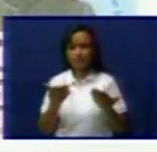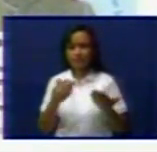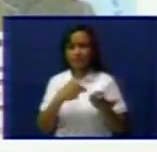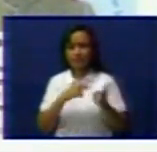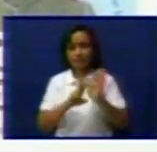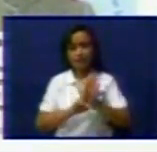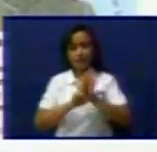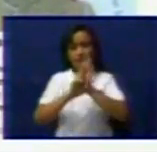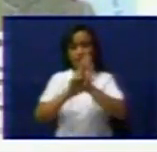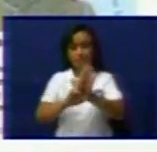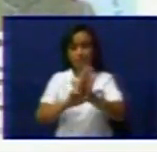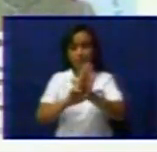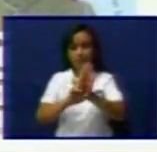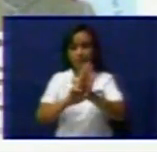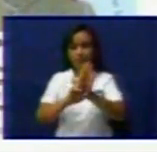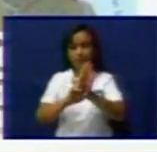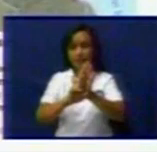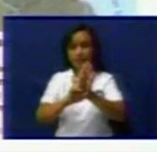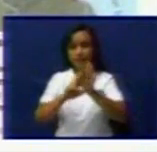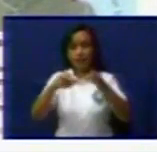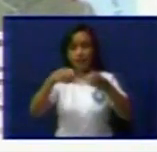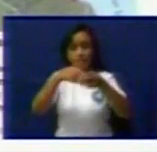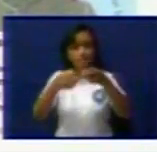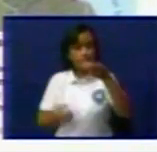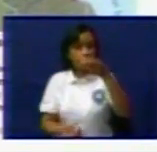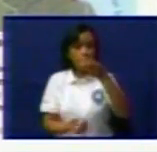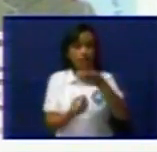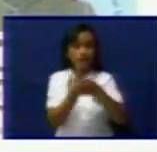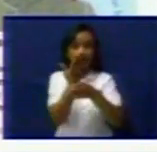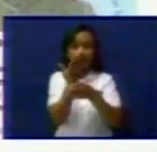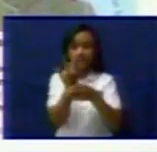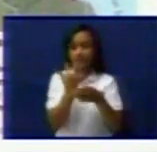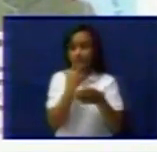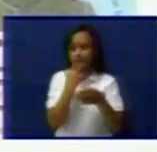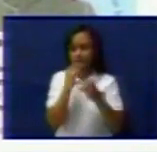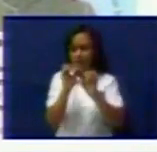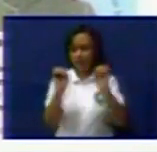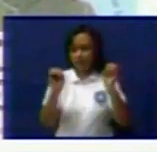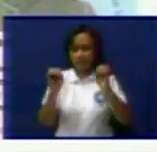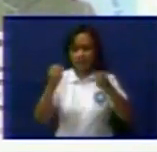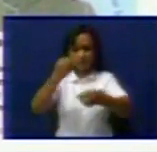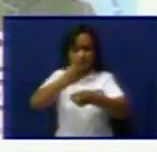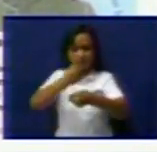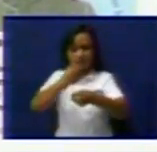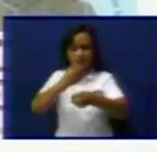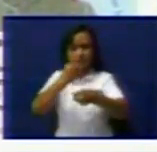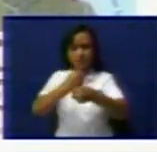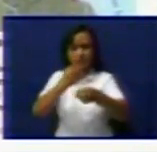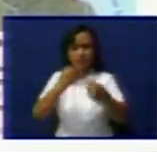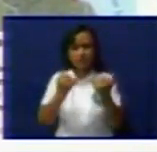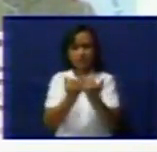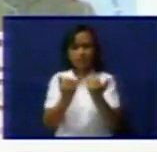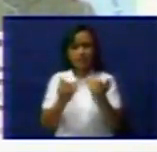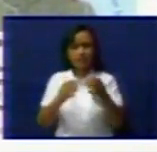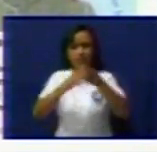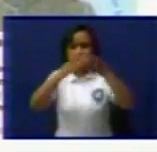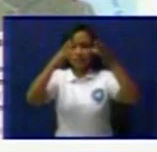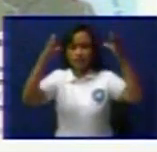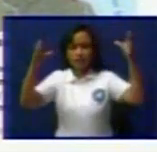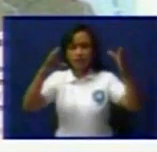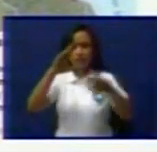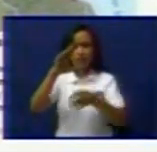El resultado demuestra que los volcanes no tendrán un efecto negativo en la operación normal del Gran